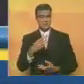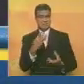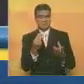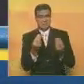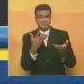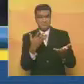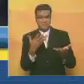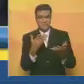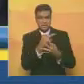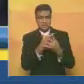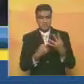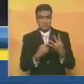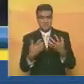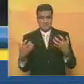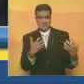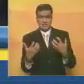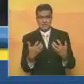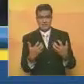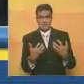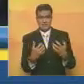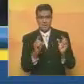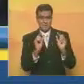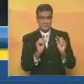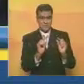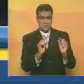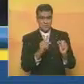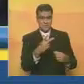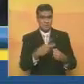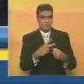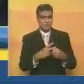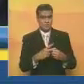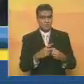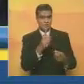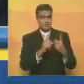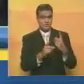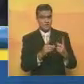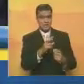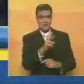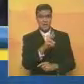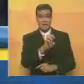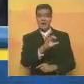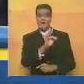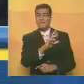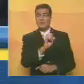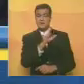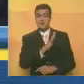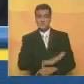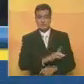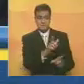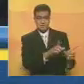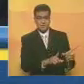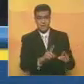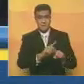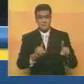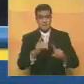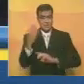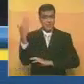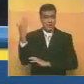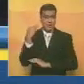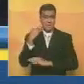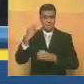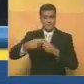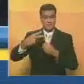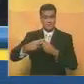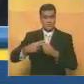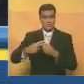influencia la guerra civil afectó poco las instalaciones petroleras quizás la de la refinería sí que están situadas en la costa pero las instalaciones